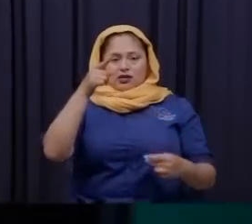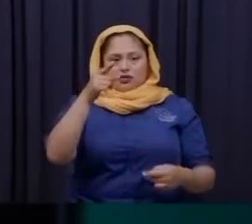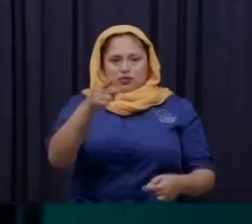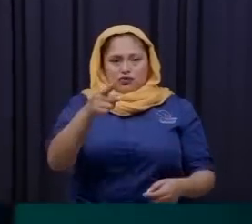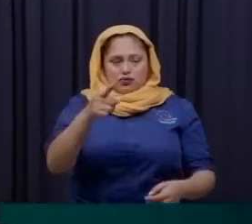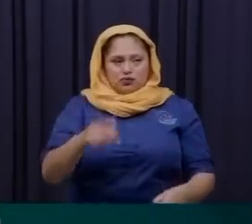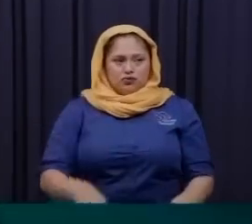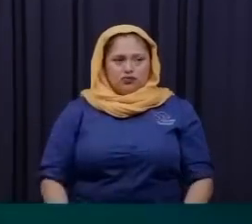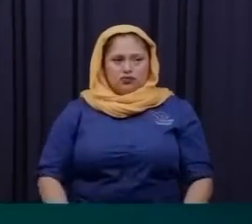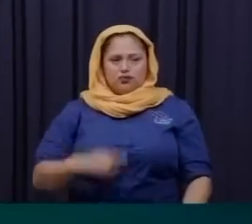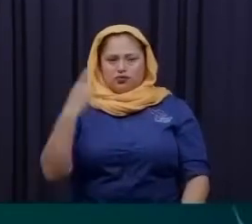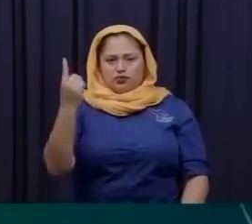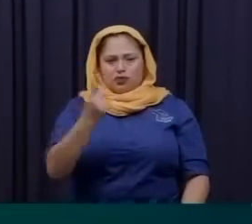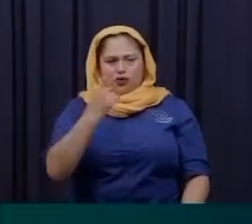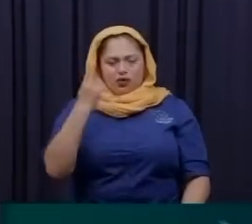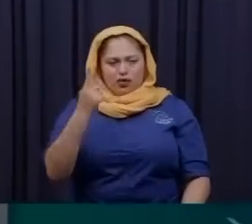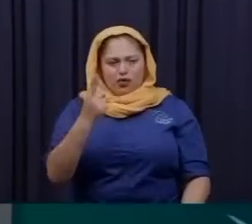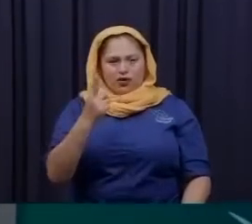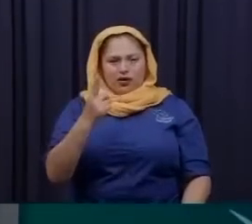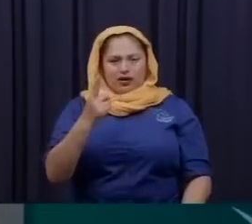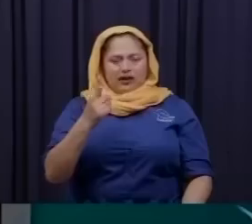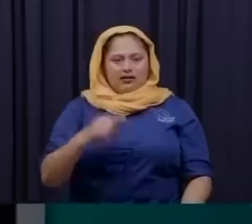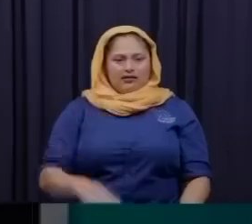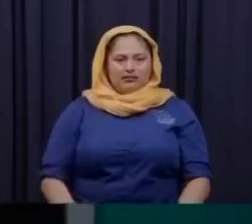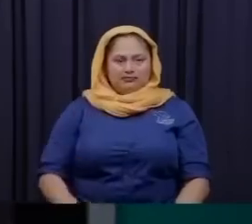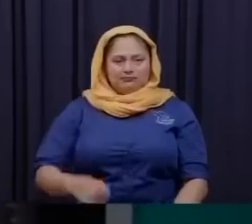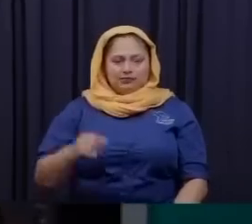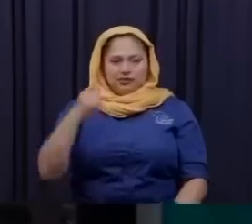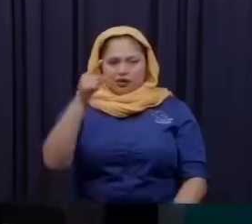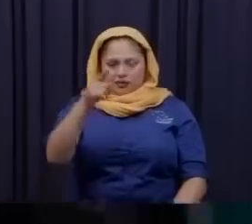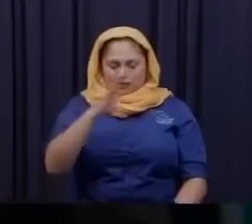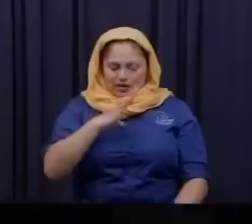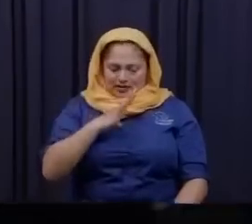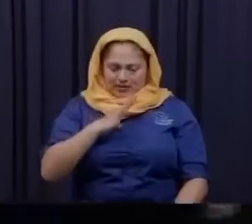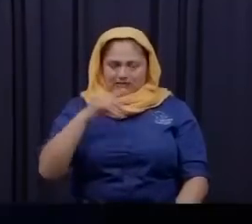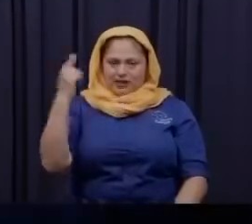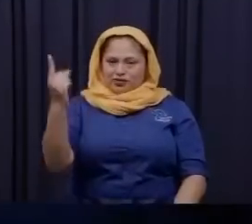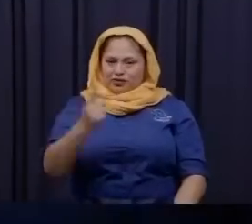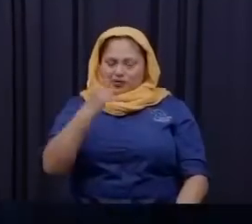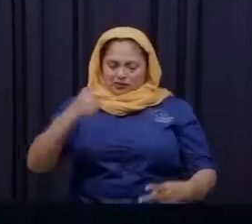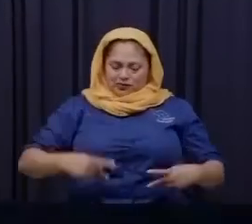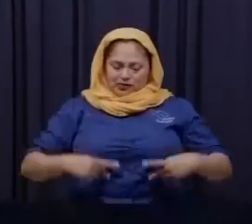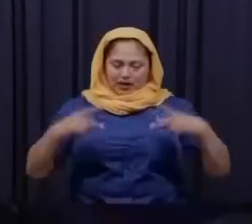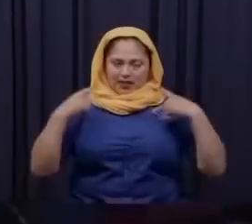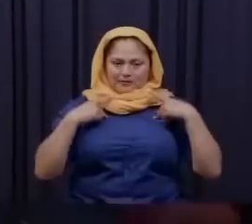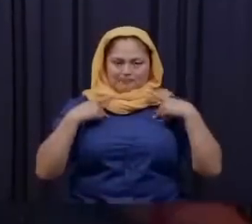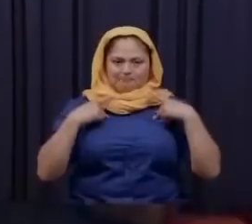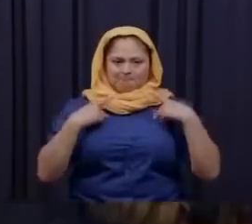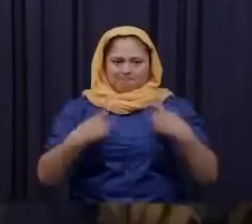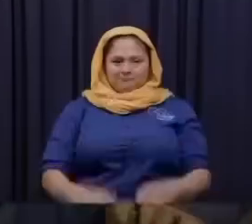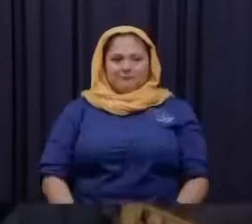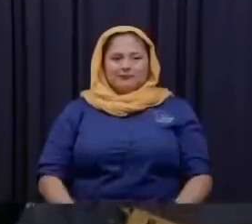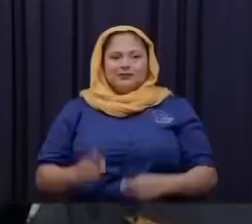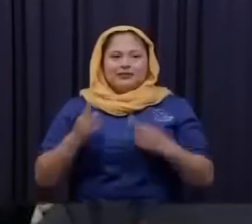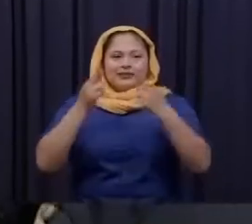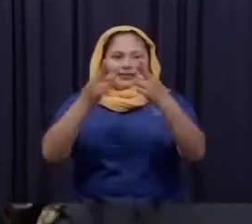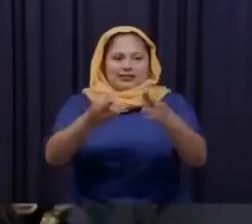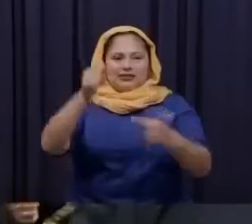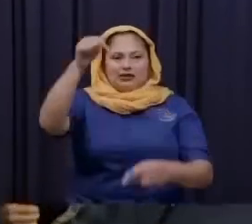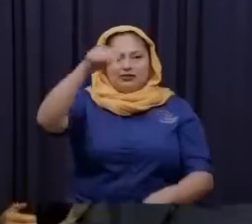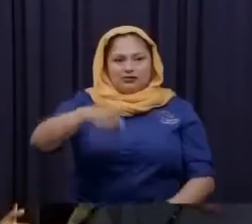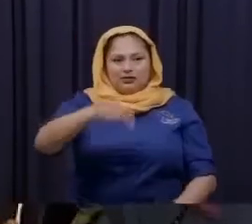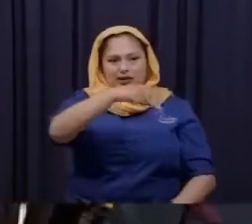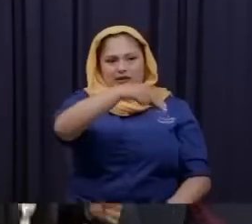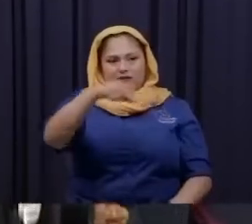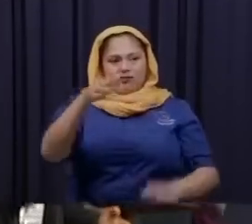las expectativas, la perspectiva que tienes de toda tu existencia. Recíbelo hoy en el nombre de